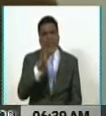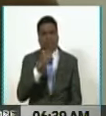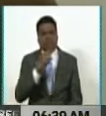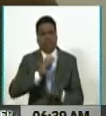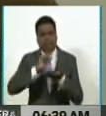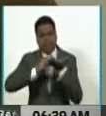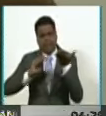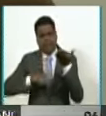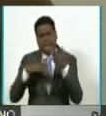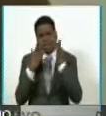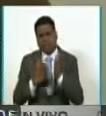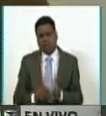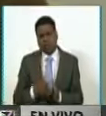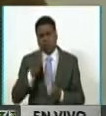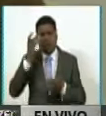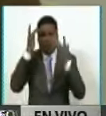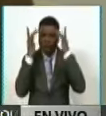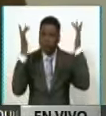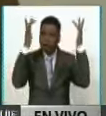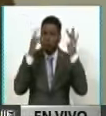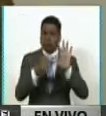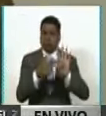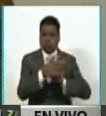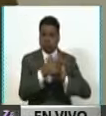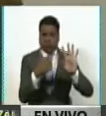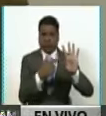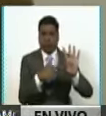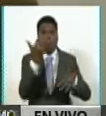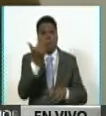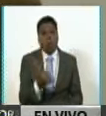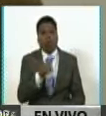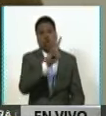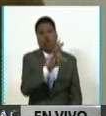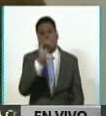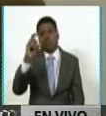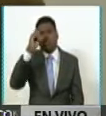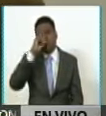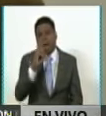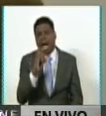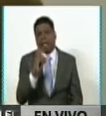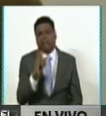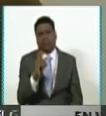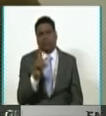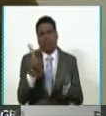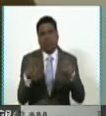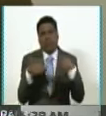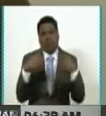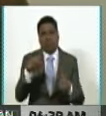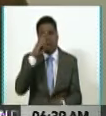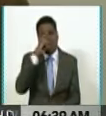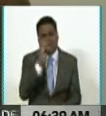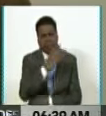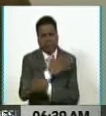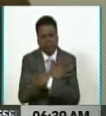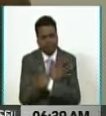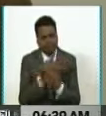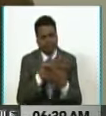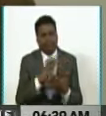Hoy, cuando se cumplen 200 años del natalicio de Ezequiel Zamora,